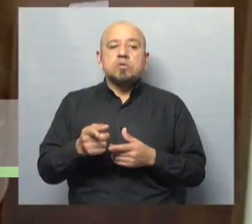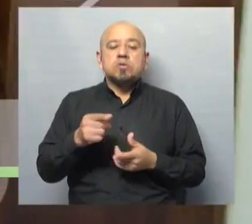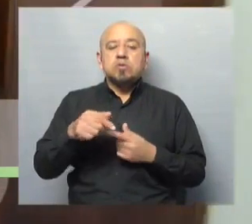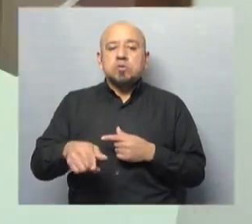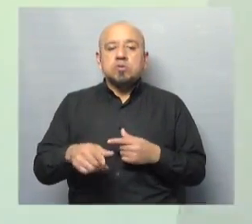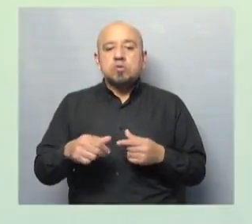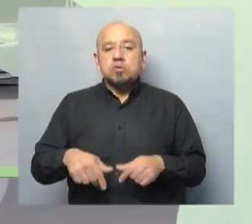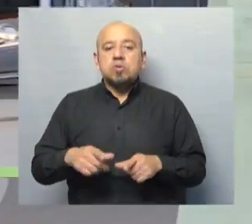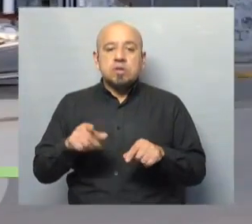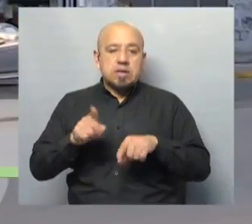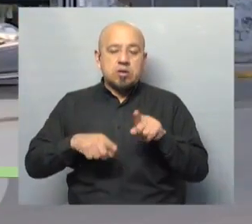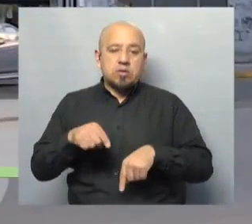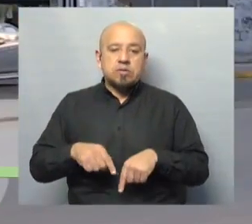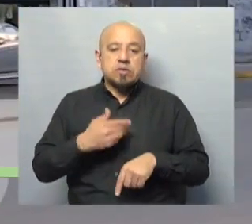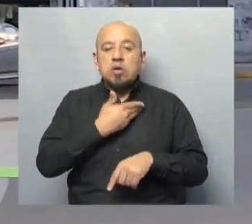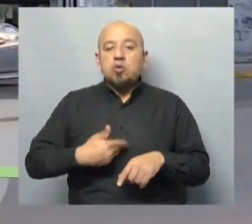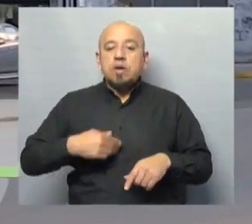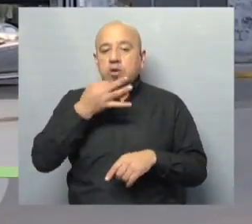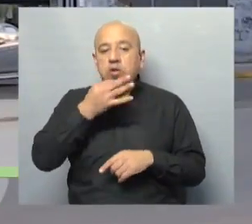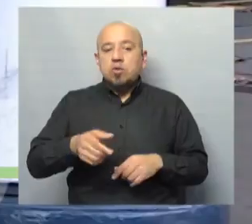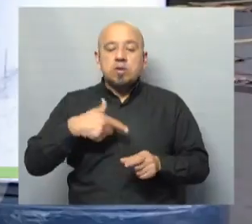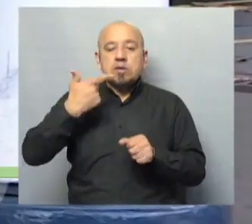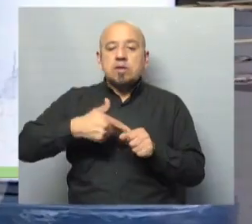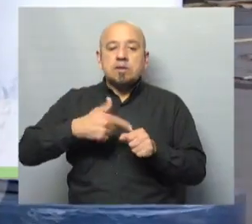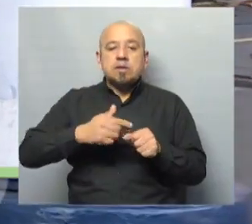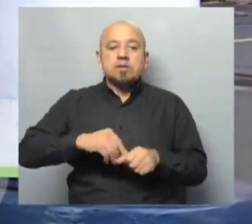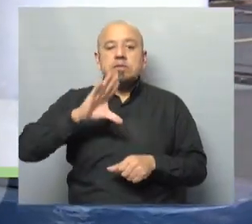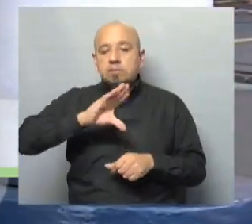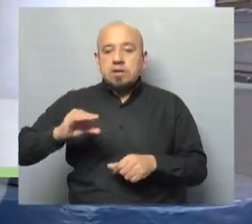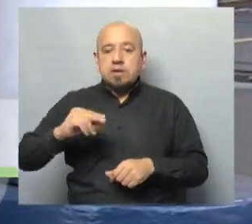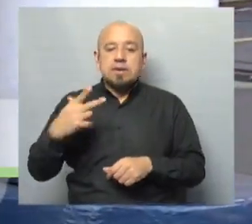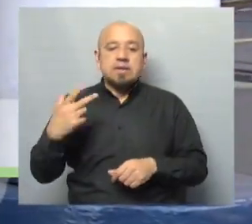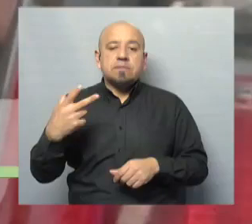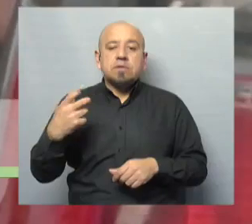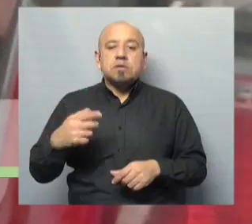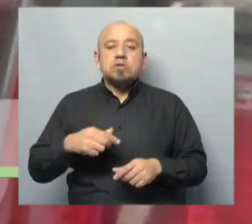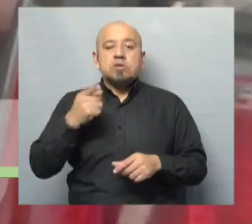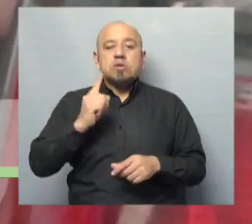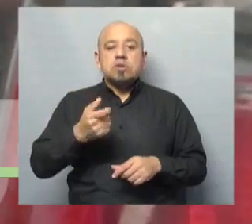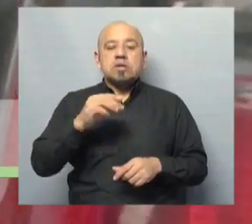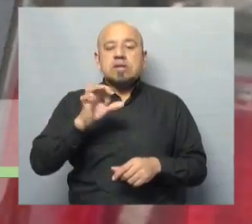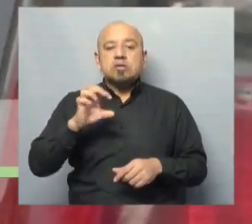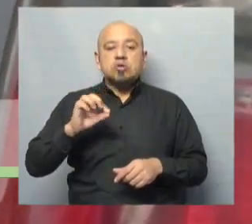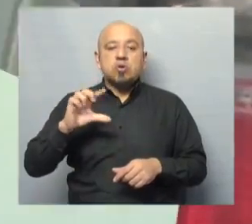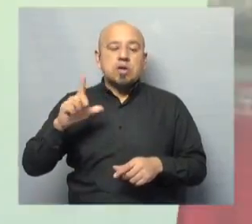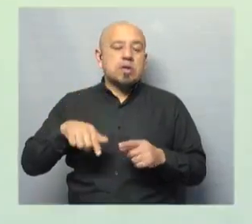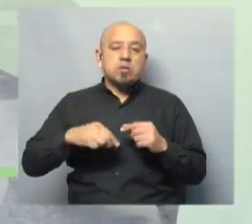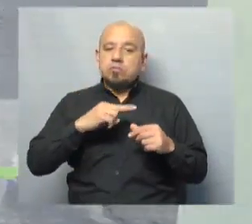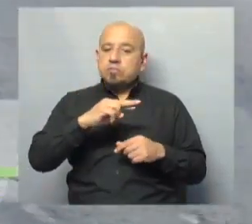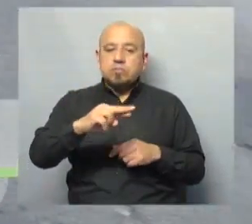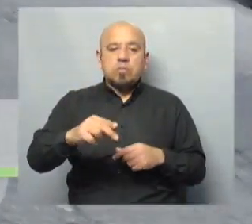la actual gestión el gobierno anunció que la nafta baja tres pesos mañana el gasoil y el súper gas mantienen sus precios